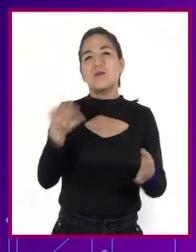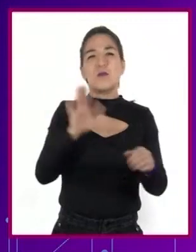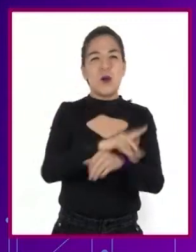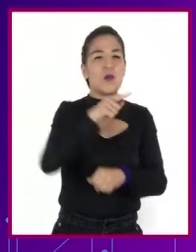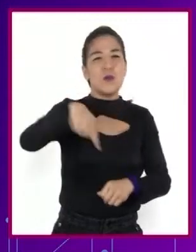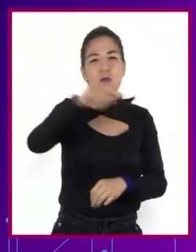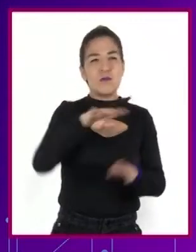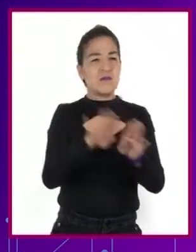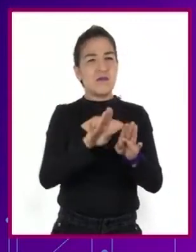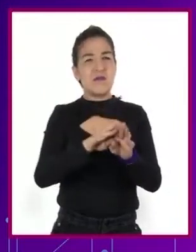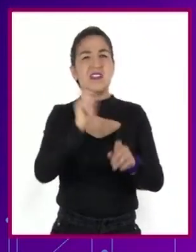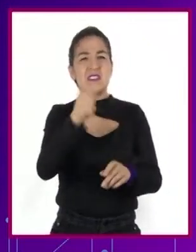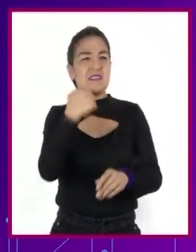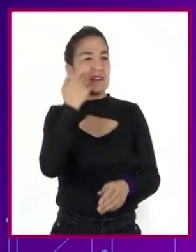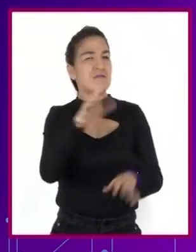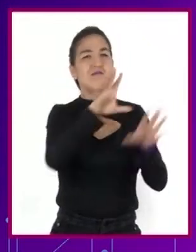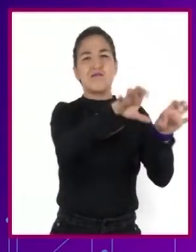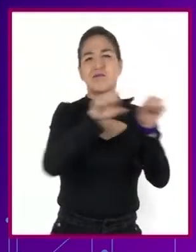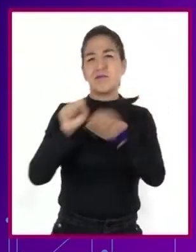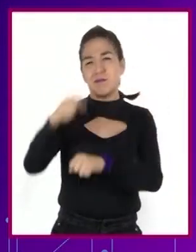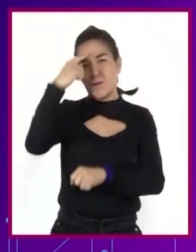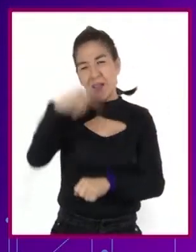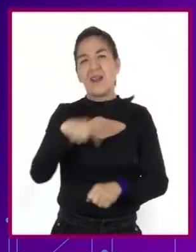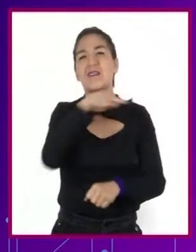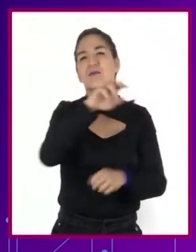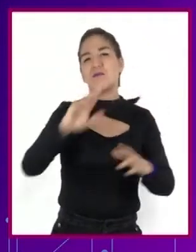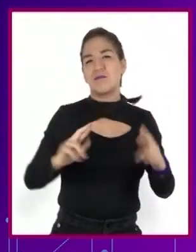creencias religiosas o su origen racial.